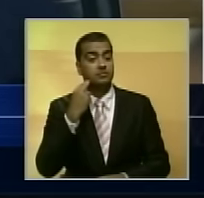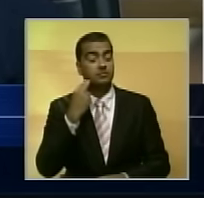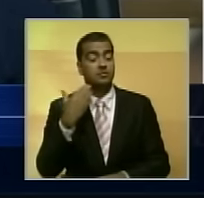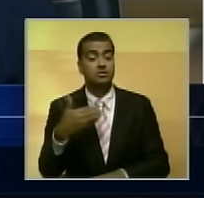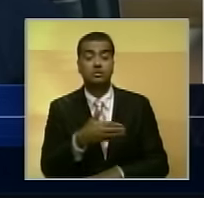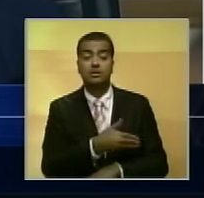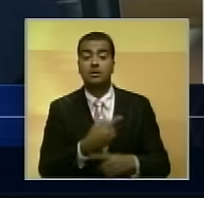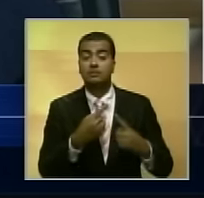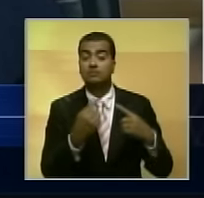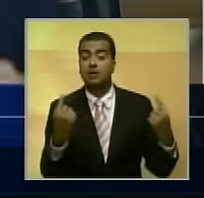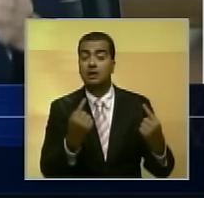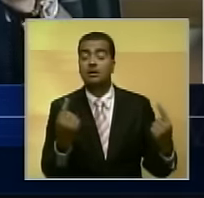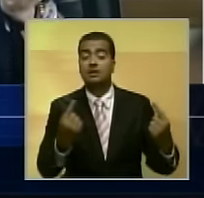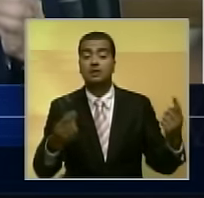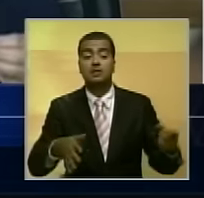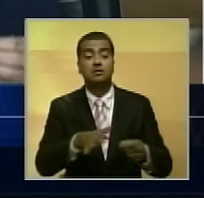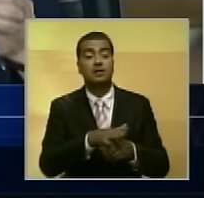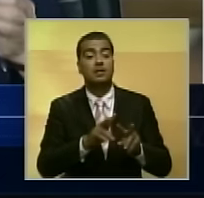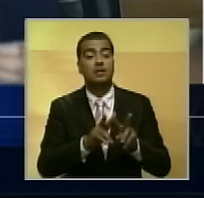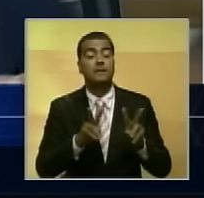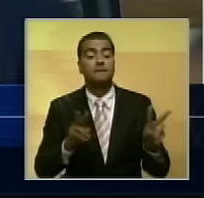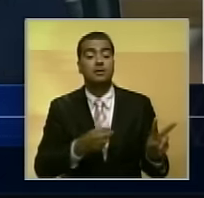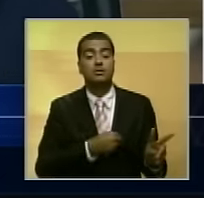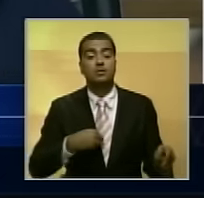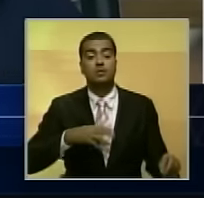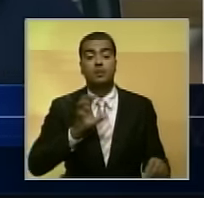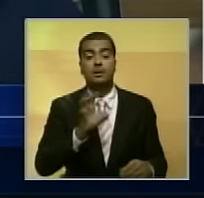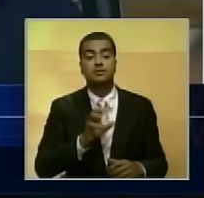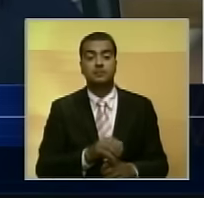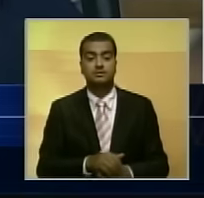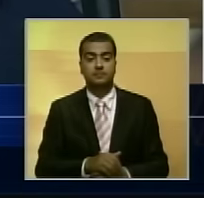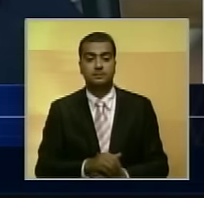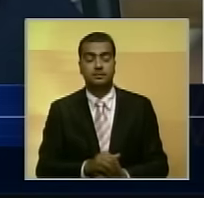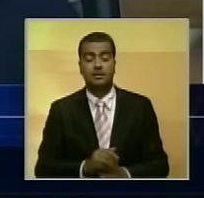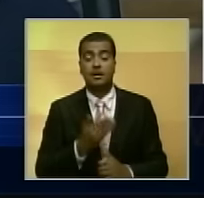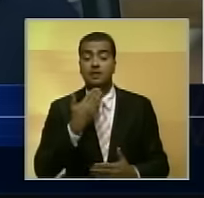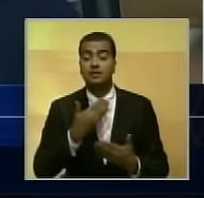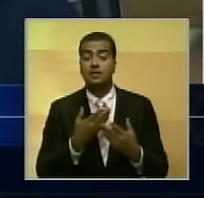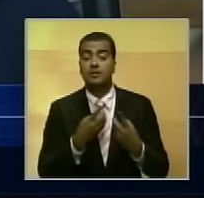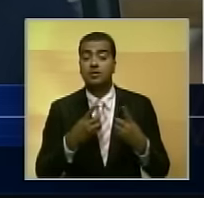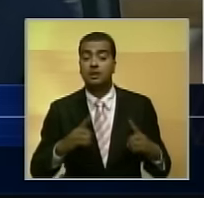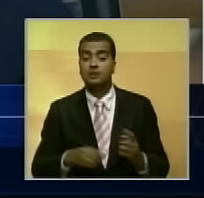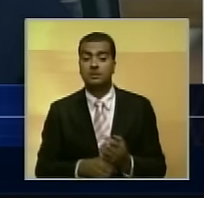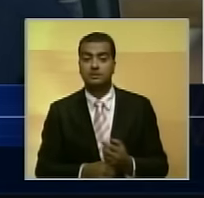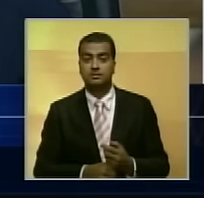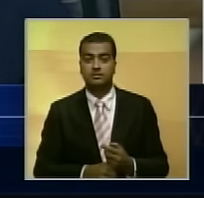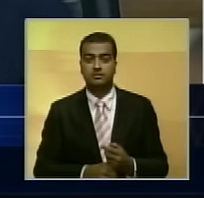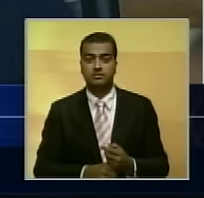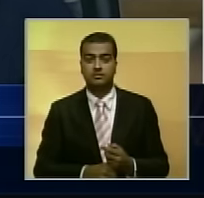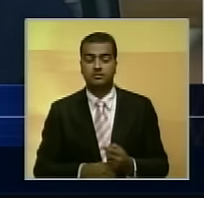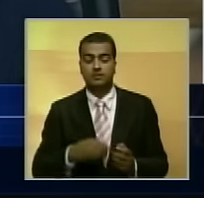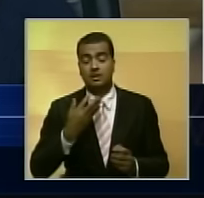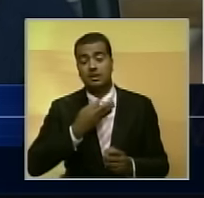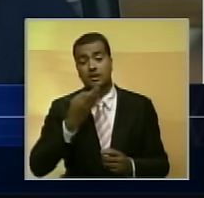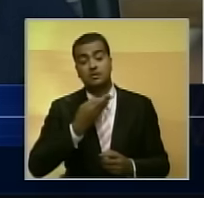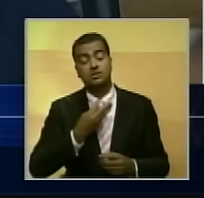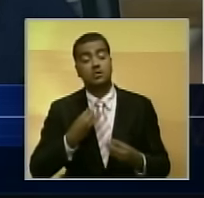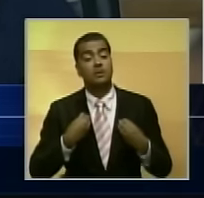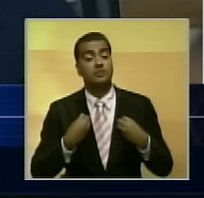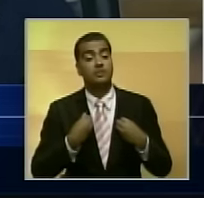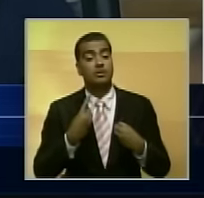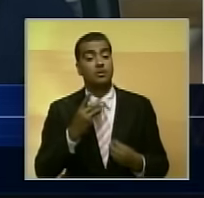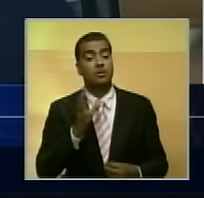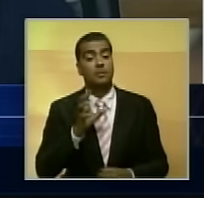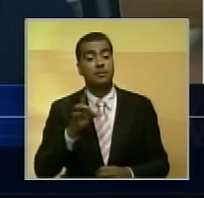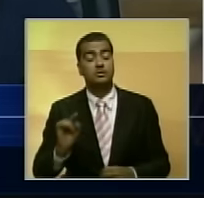calles aledañas a colmar de paz nuestro país, a garantizar la democracia, a garantizar la vivencia de un